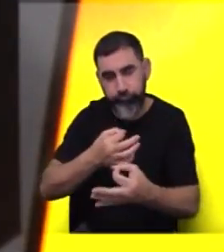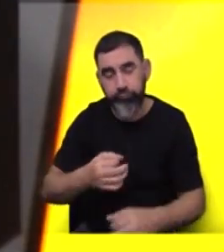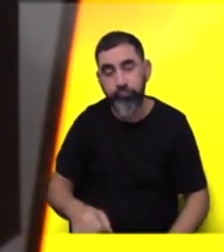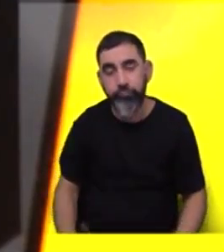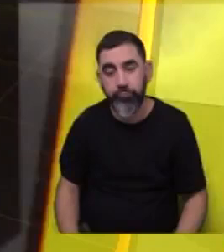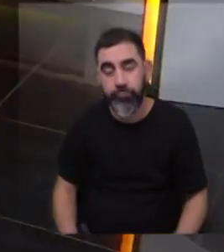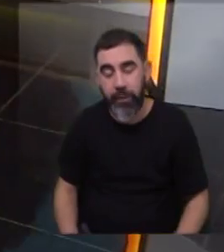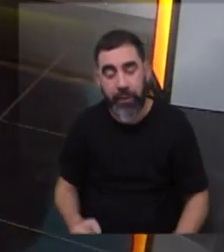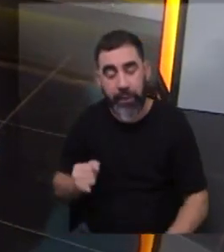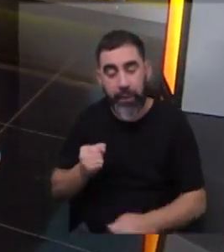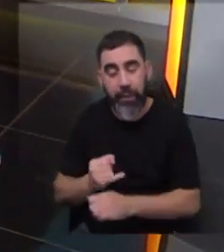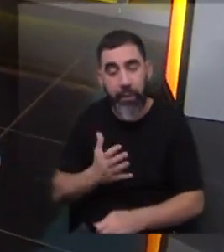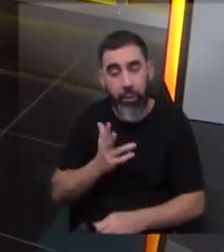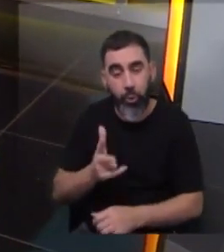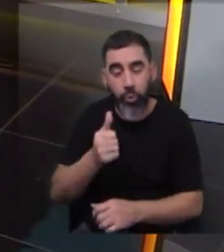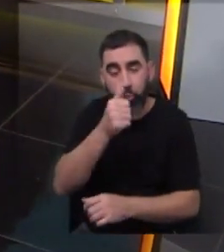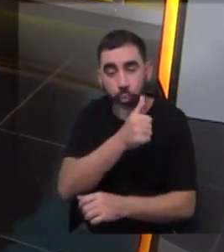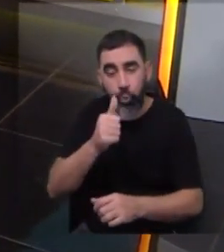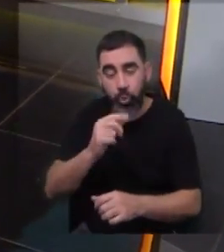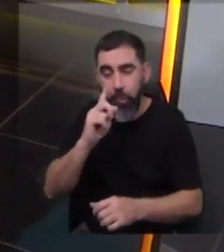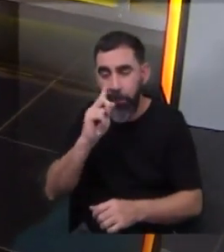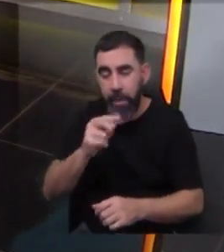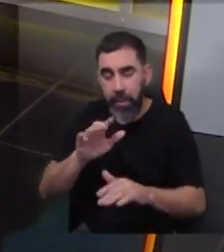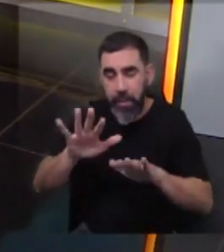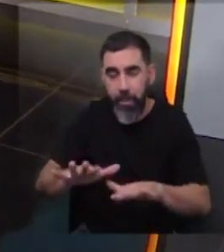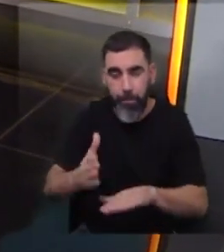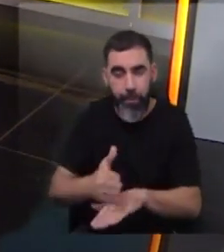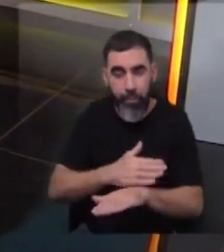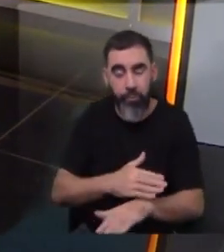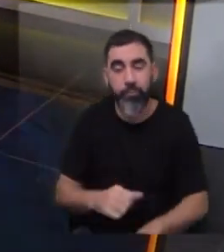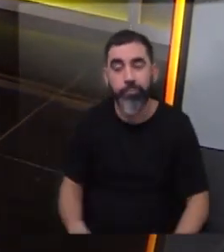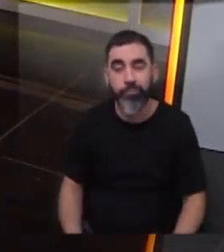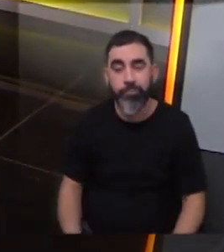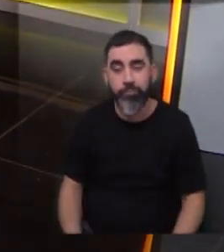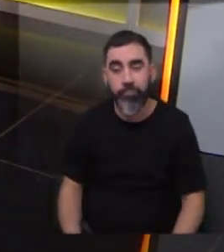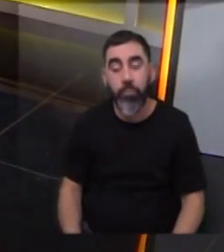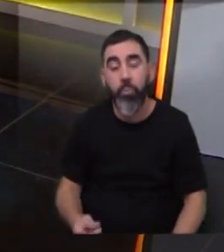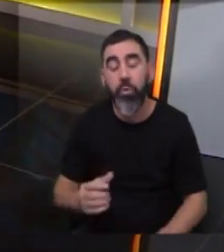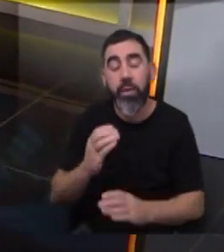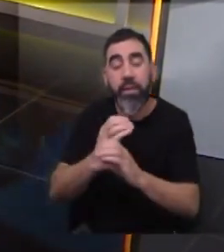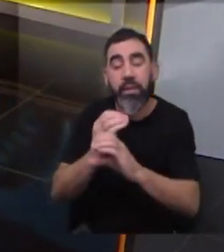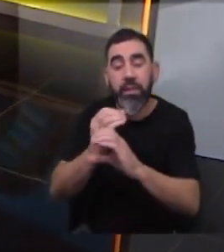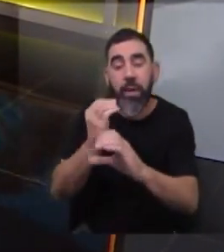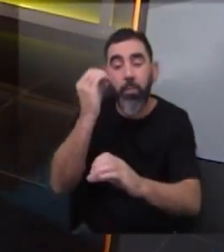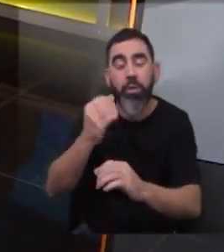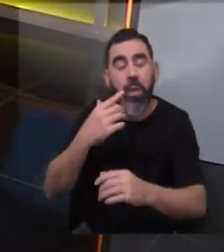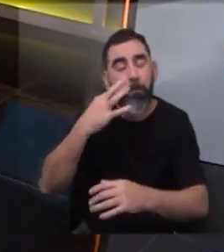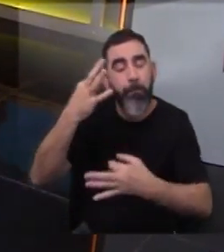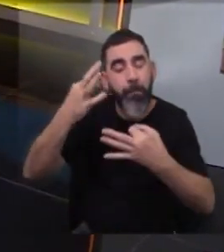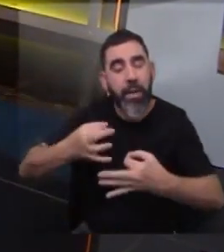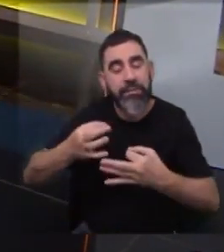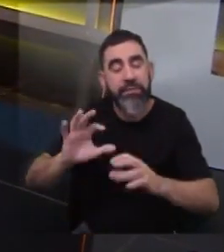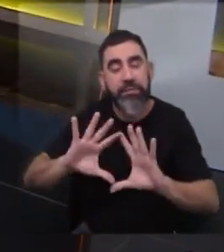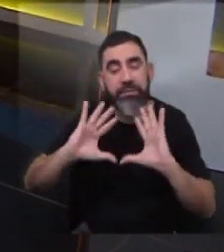esos errores humanos se puedan detener y bueno, y no causa. Por algo es el transporte más seguro del mundo, exacto, ¿no? Exactamente. Y